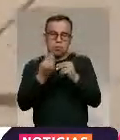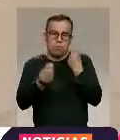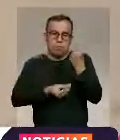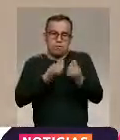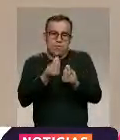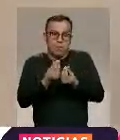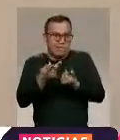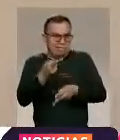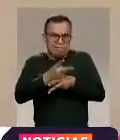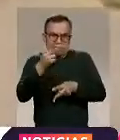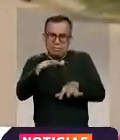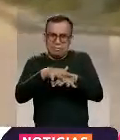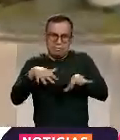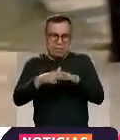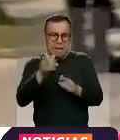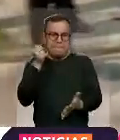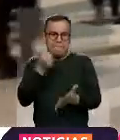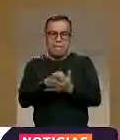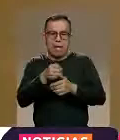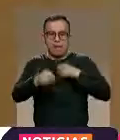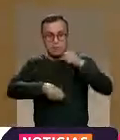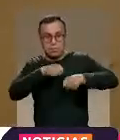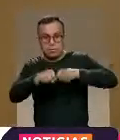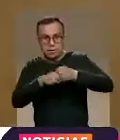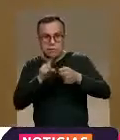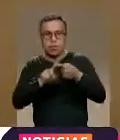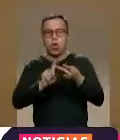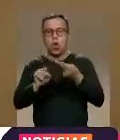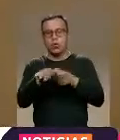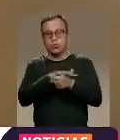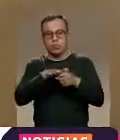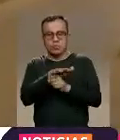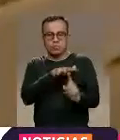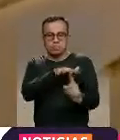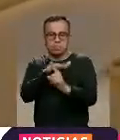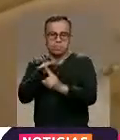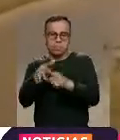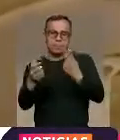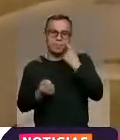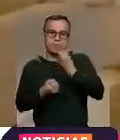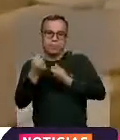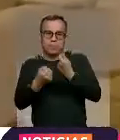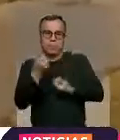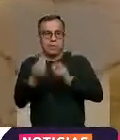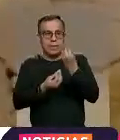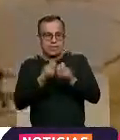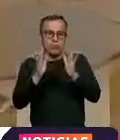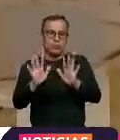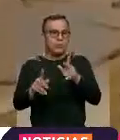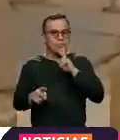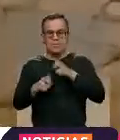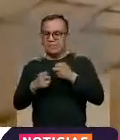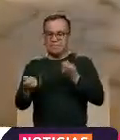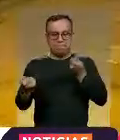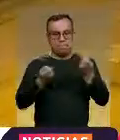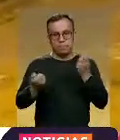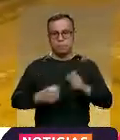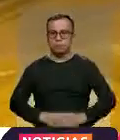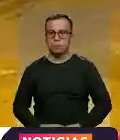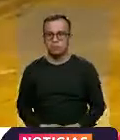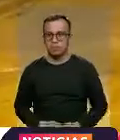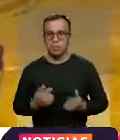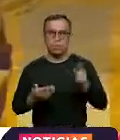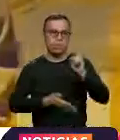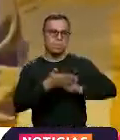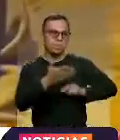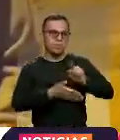convertía esta zona en escenario de accidentes para ciclistas y en constantes daños para automóviles, haciendo del tránsito un reto diario. Tenemos un contrato,